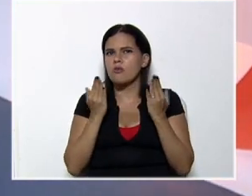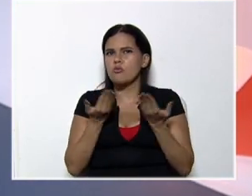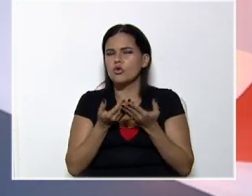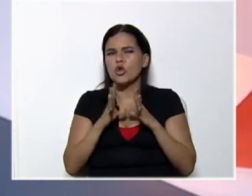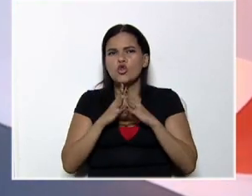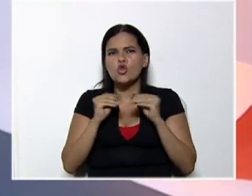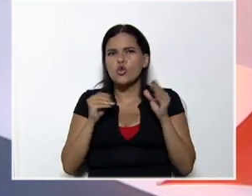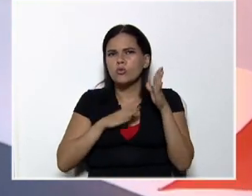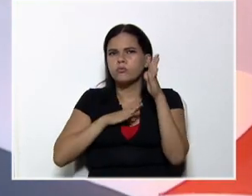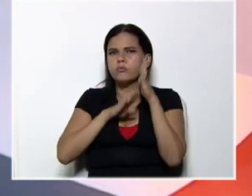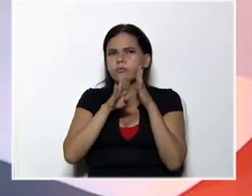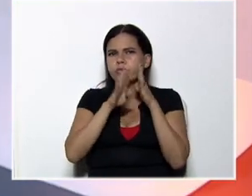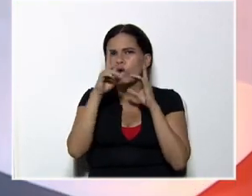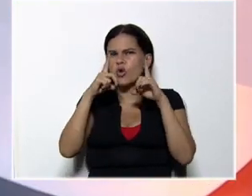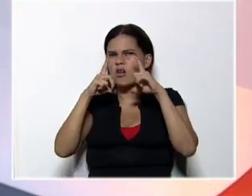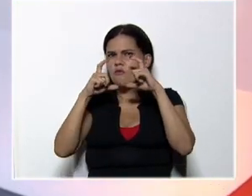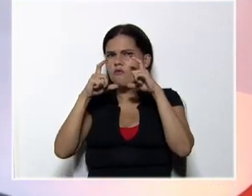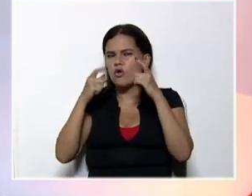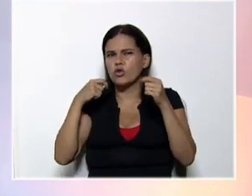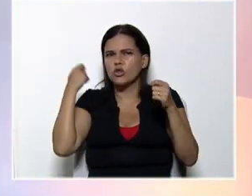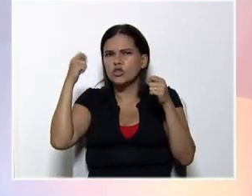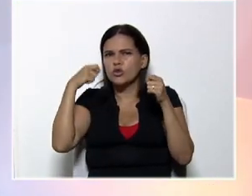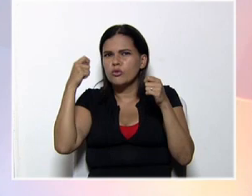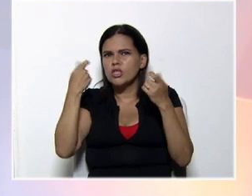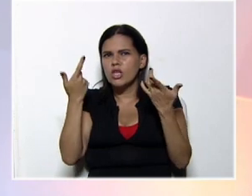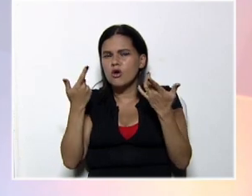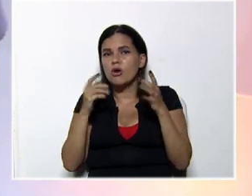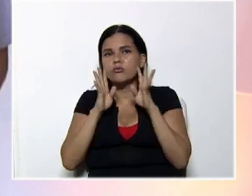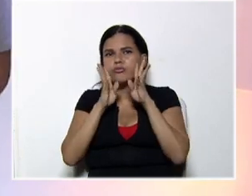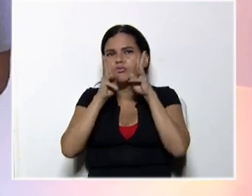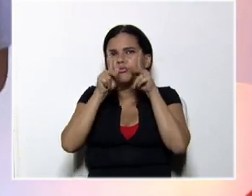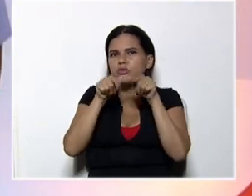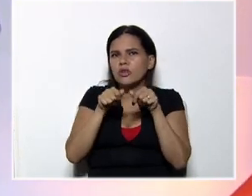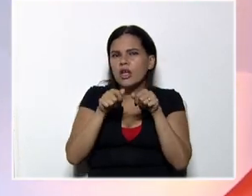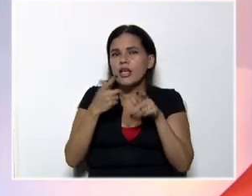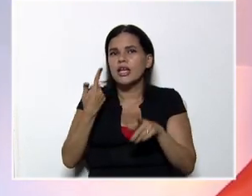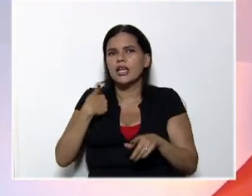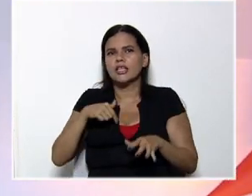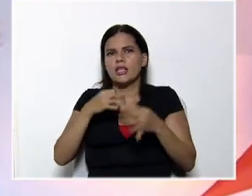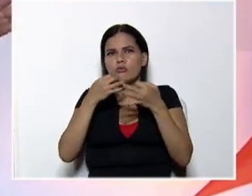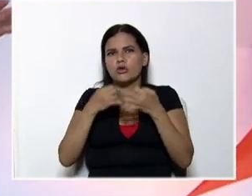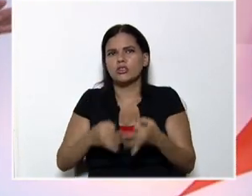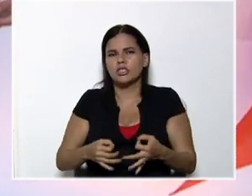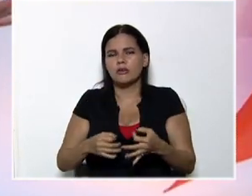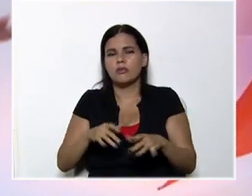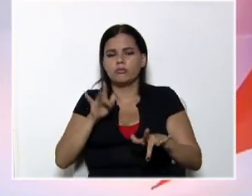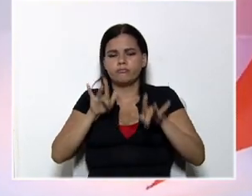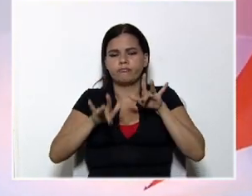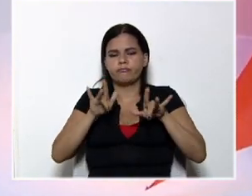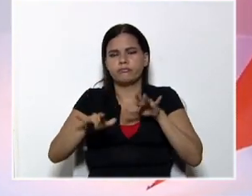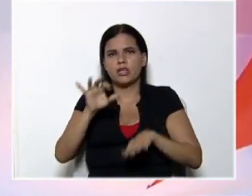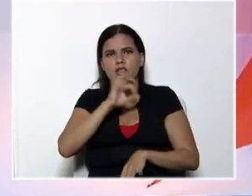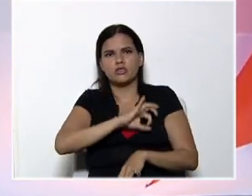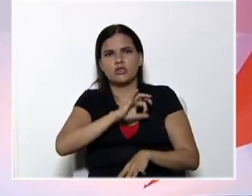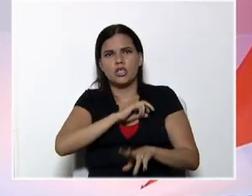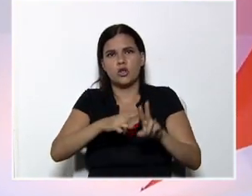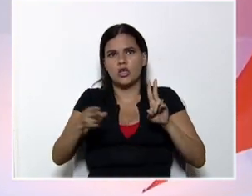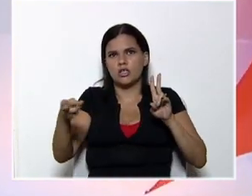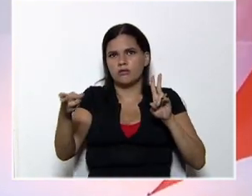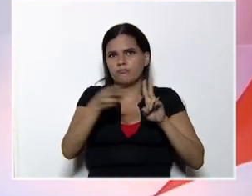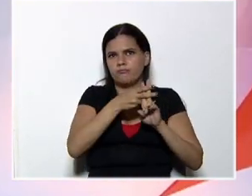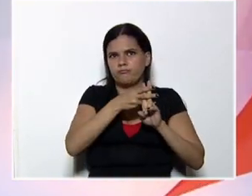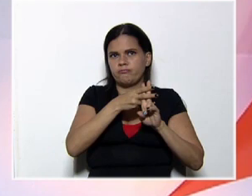nuestro avance con esas fotografías y esos videos y comentarios que tenemos siempre en nuestras redes sociales con la etiqueta